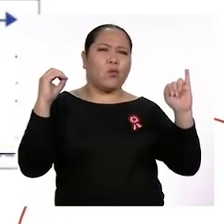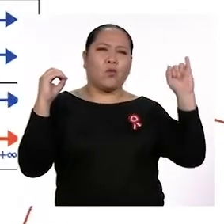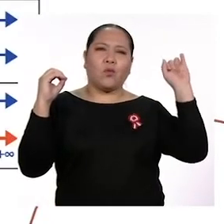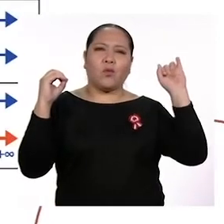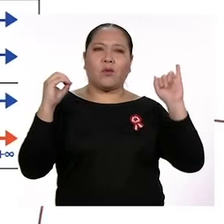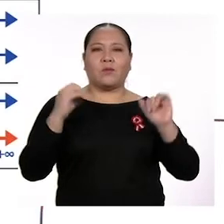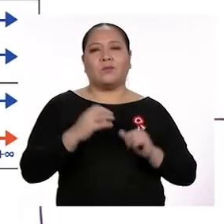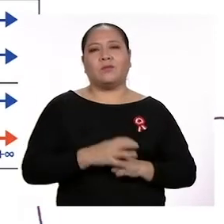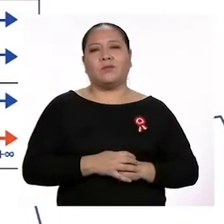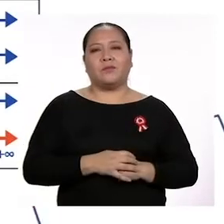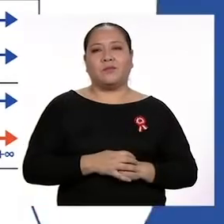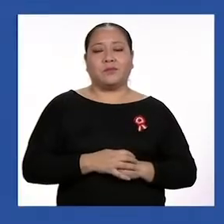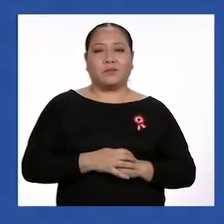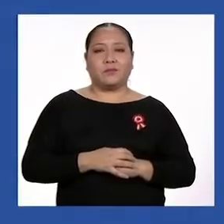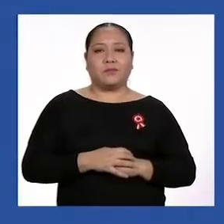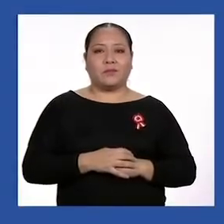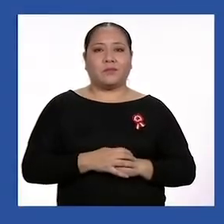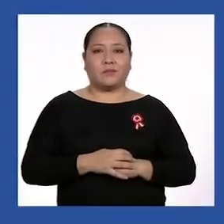positivo.